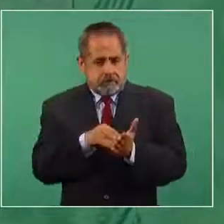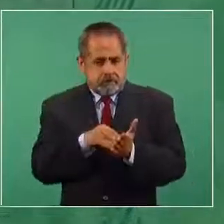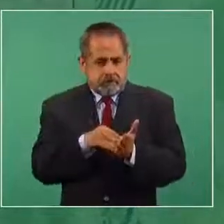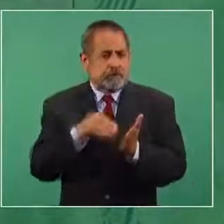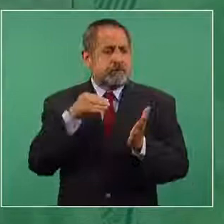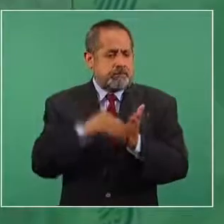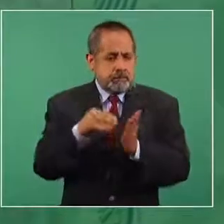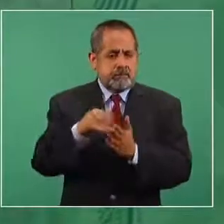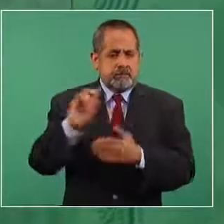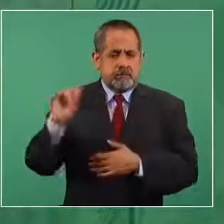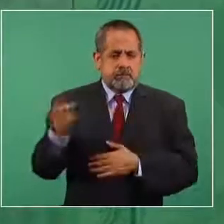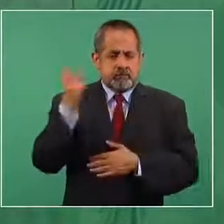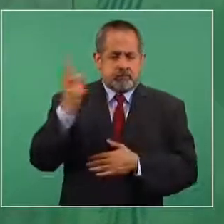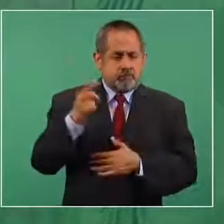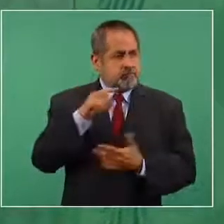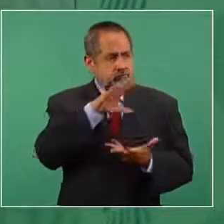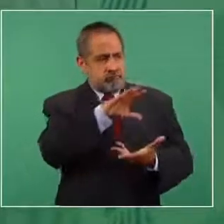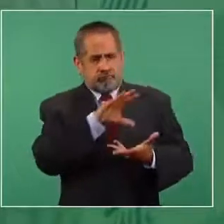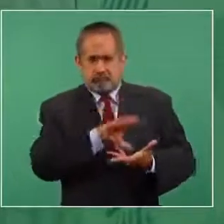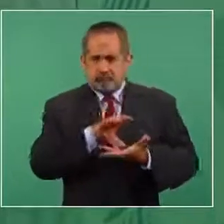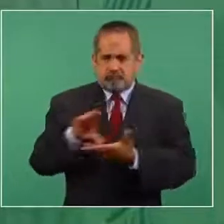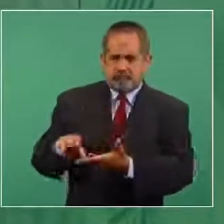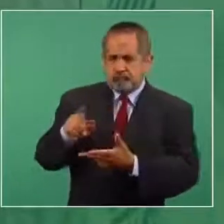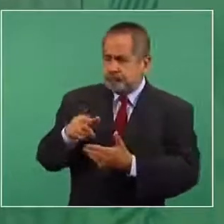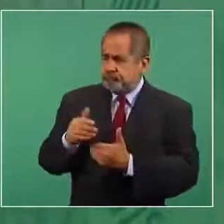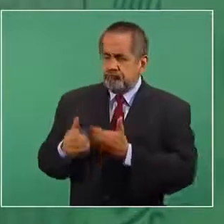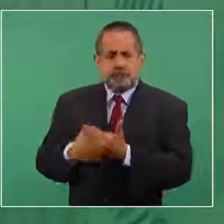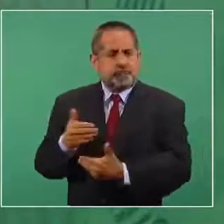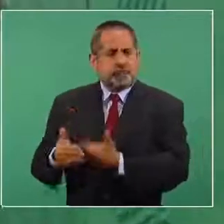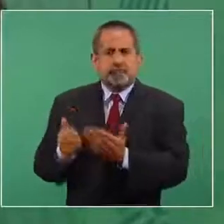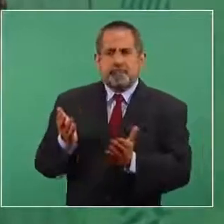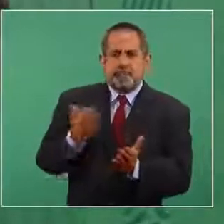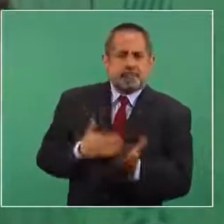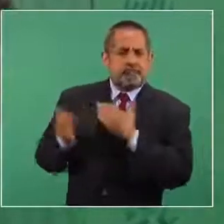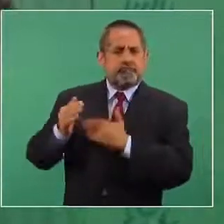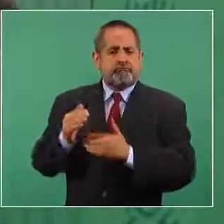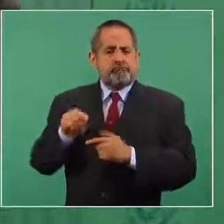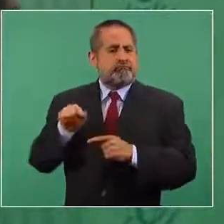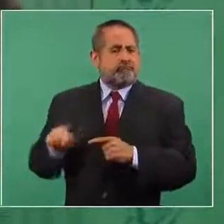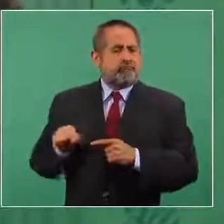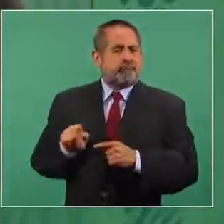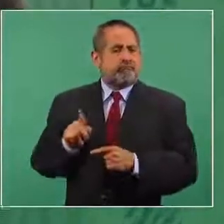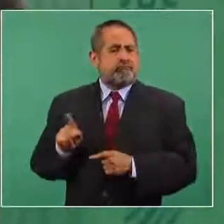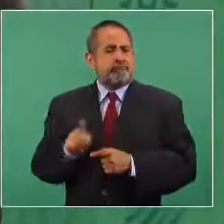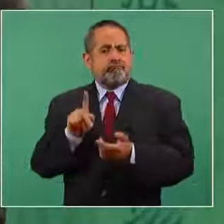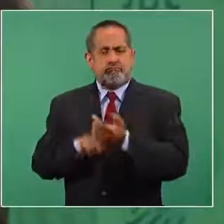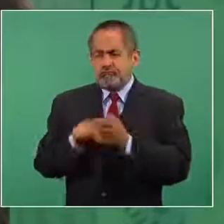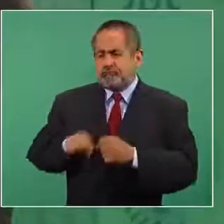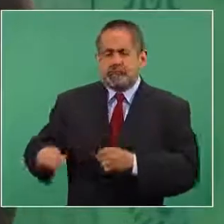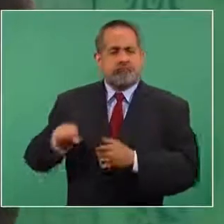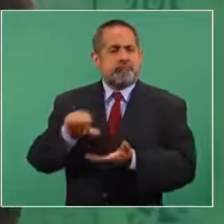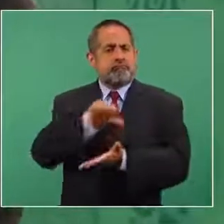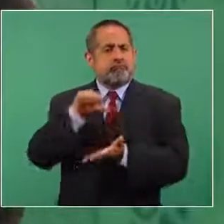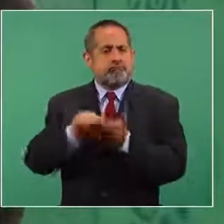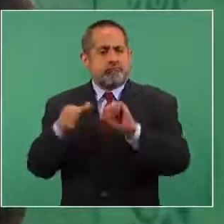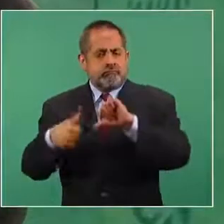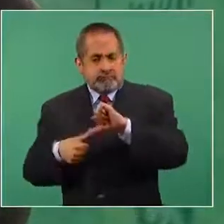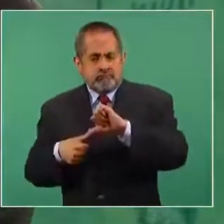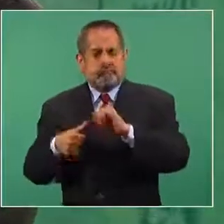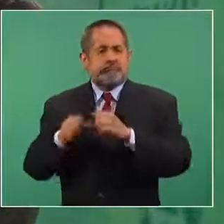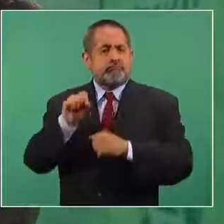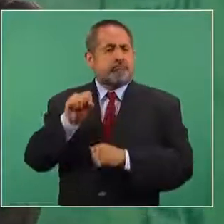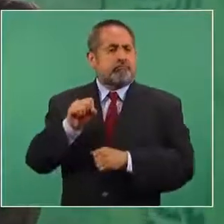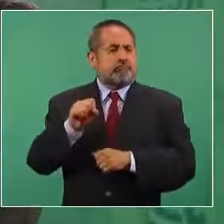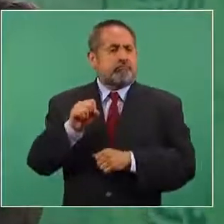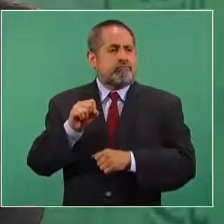millones para el desarrollo de pueblos en Centroamérica y en el sur